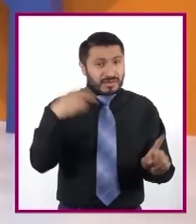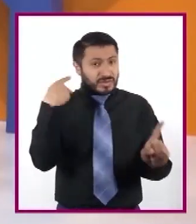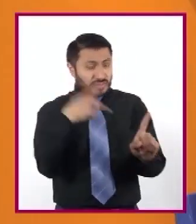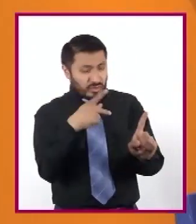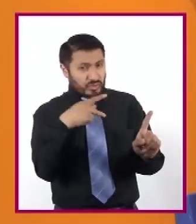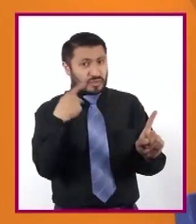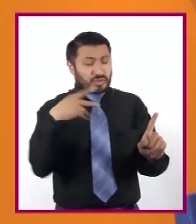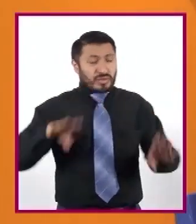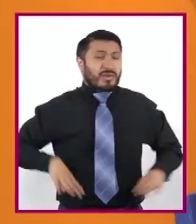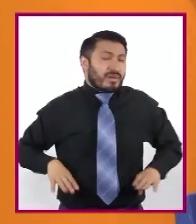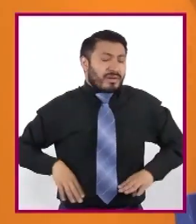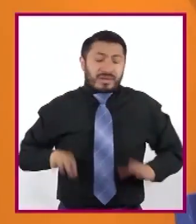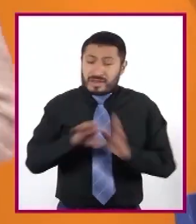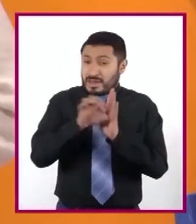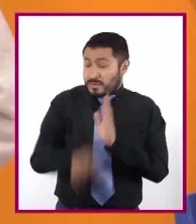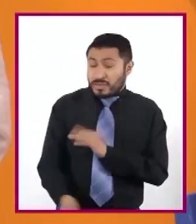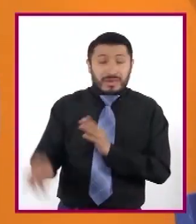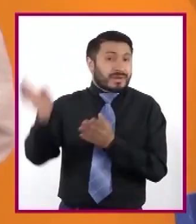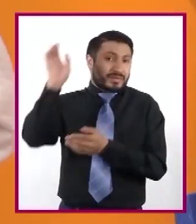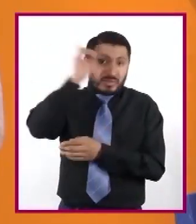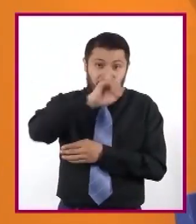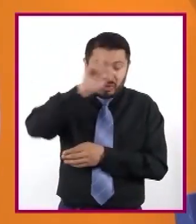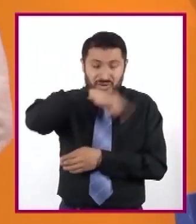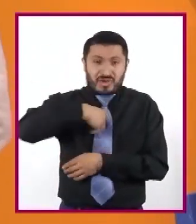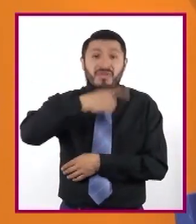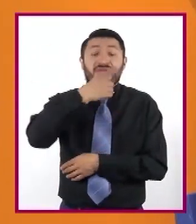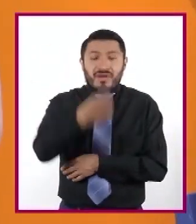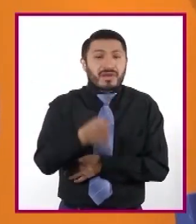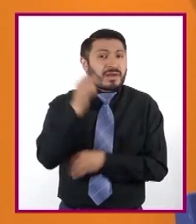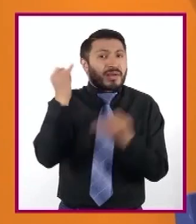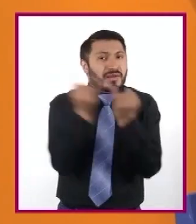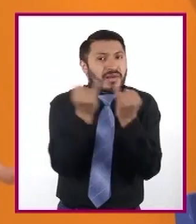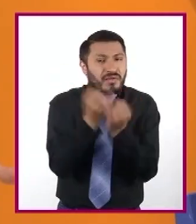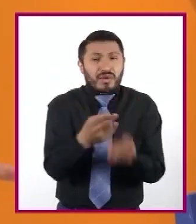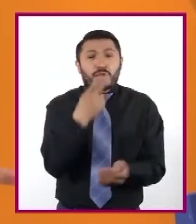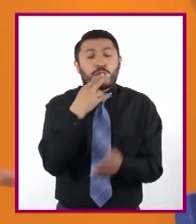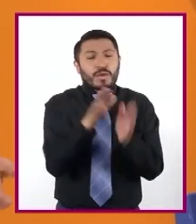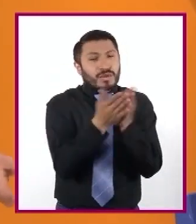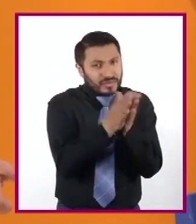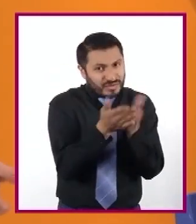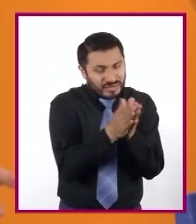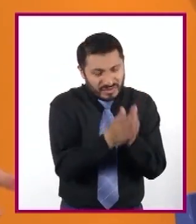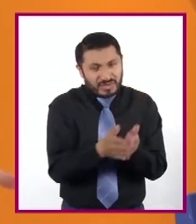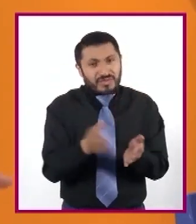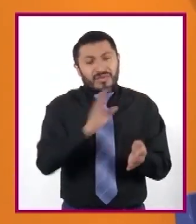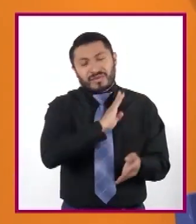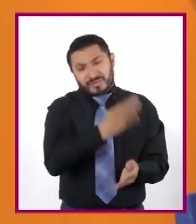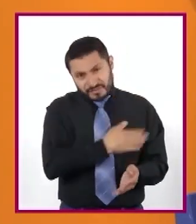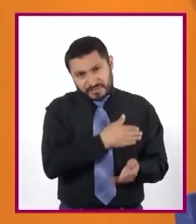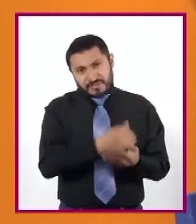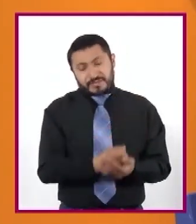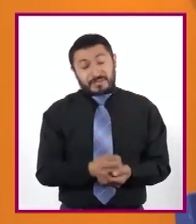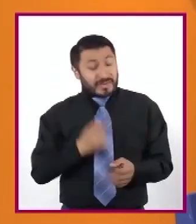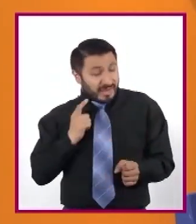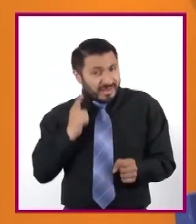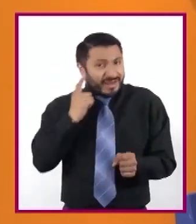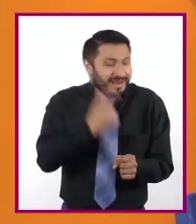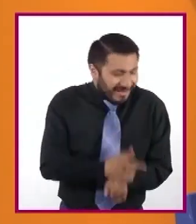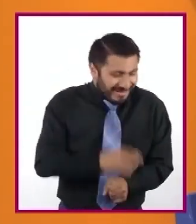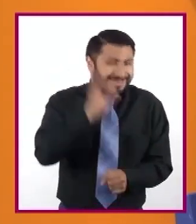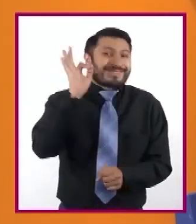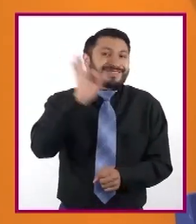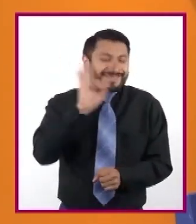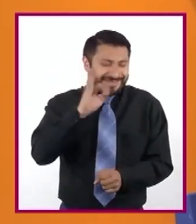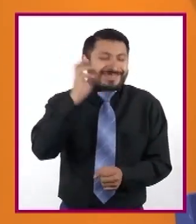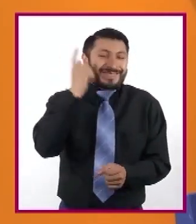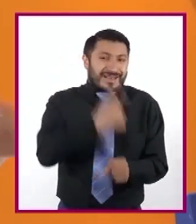características. Como sugerencia, puedo decirles que también pueden apoyarse en su libro de texto de lengua materna, en donde seguramente encontrarán